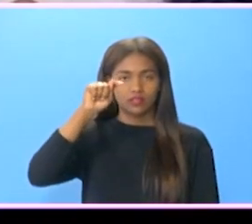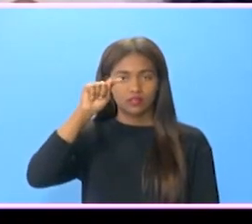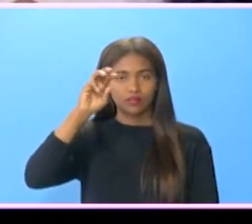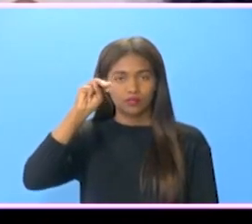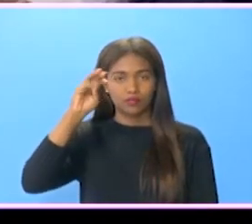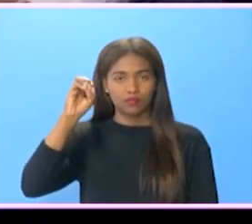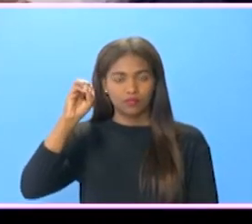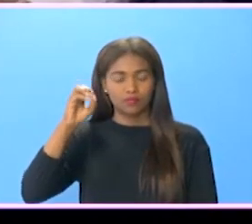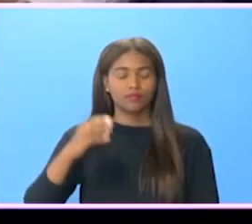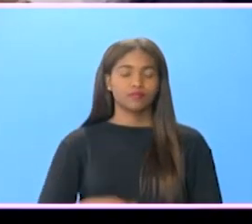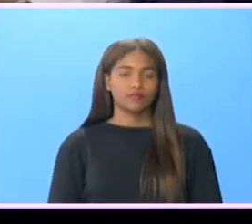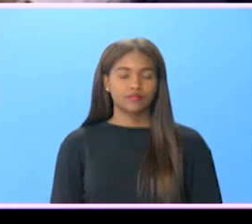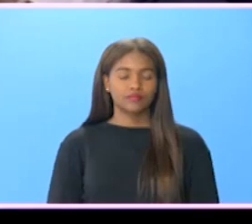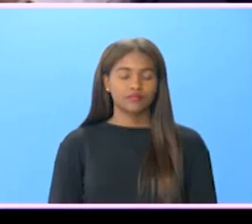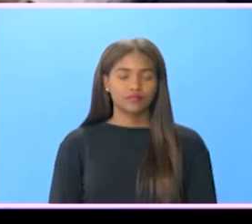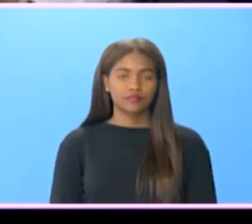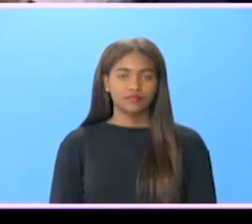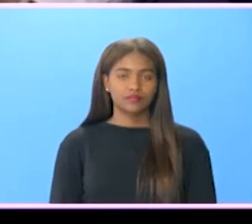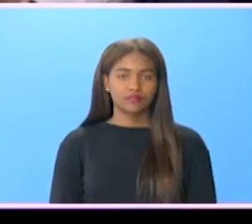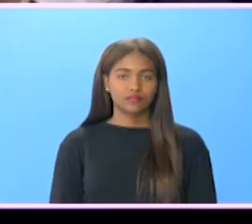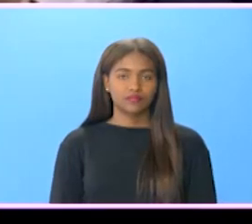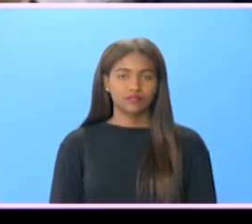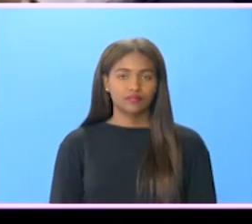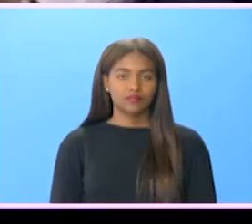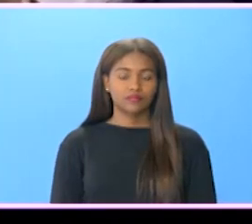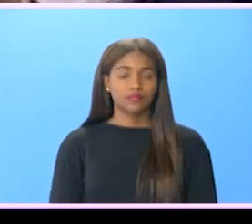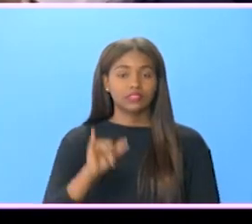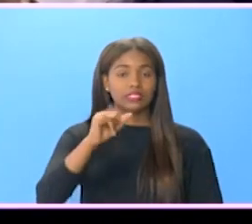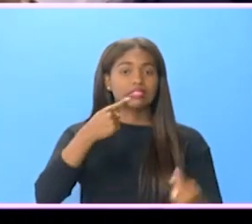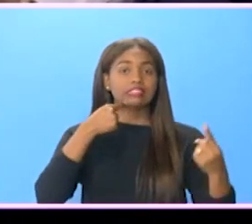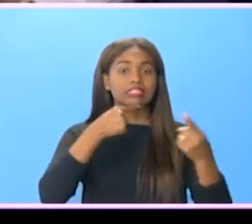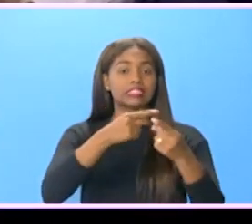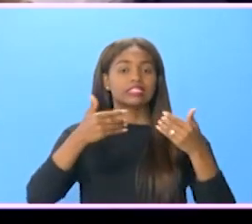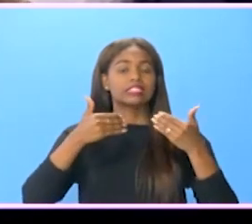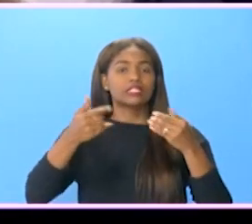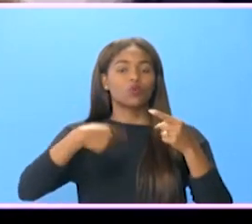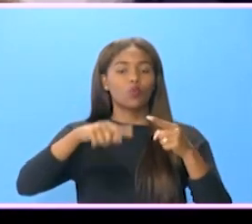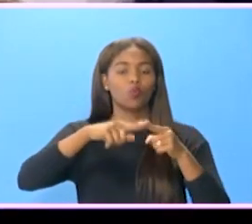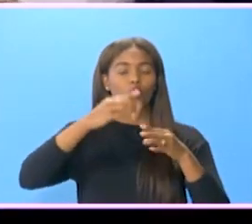tal posición. Señores, y es que este anuncio se realizó tras